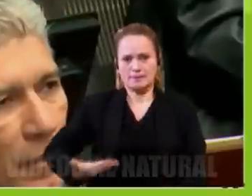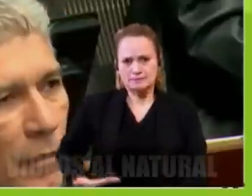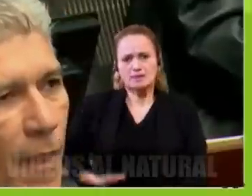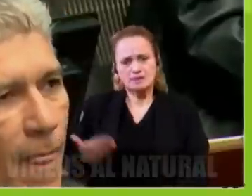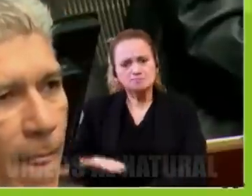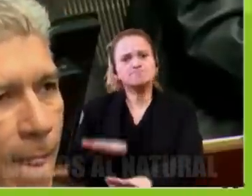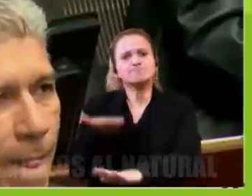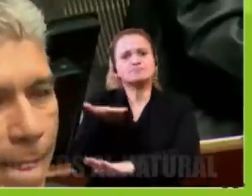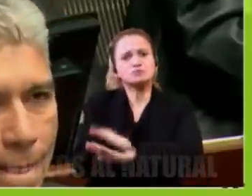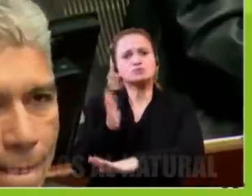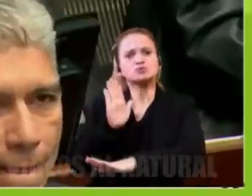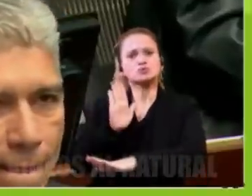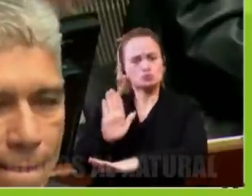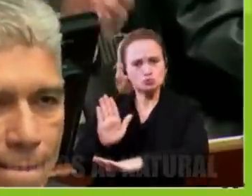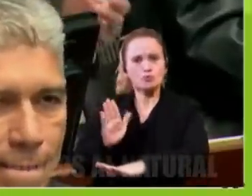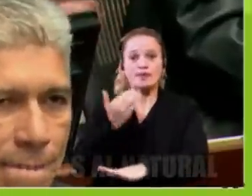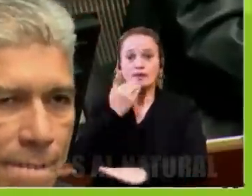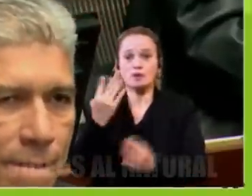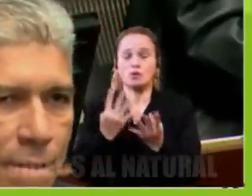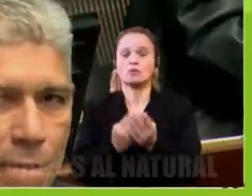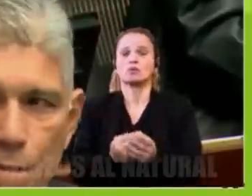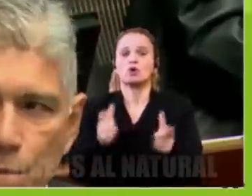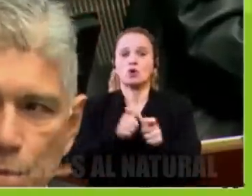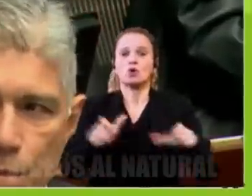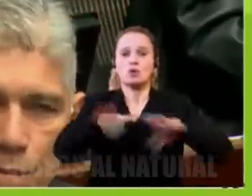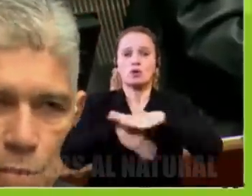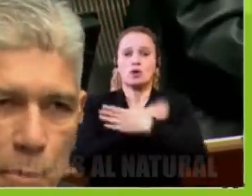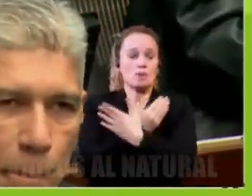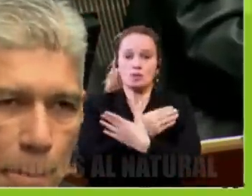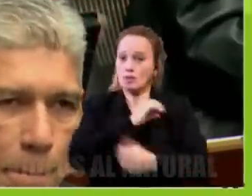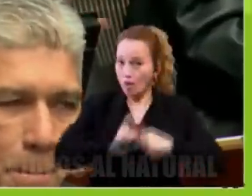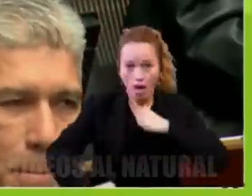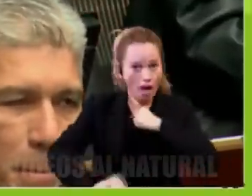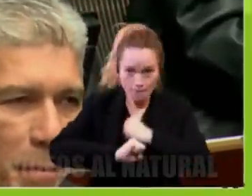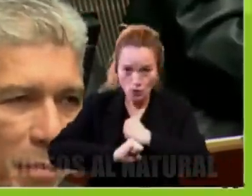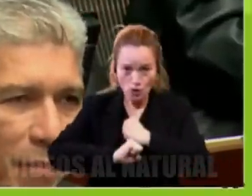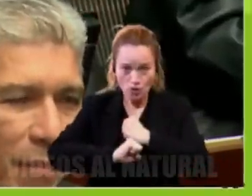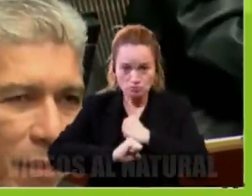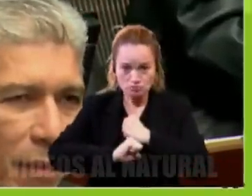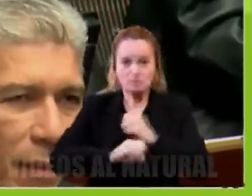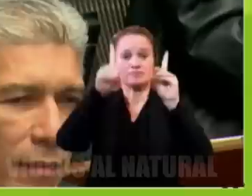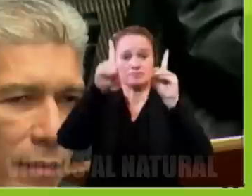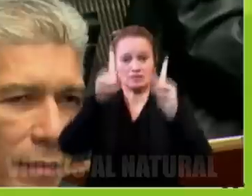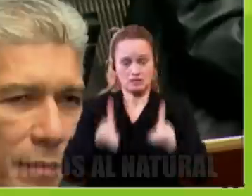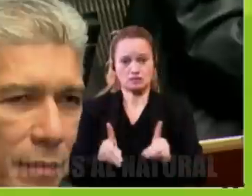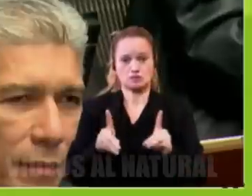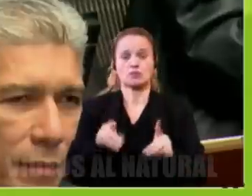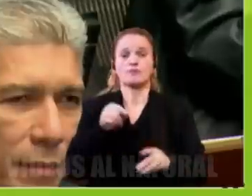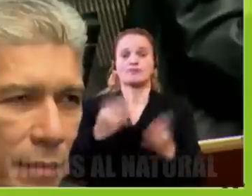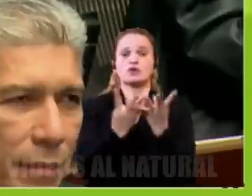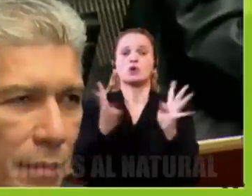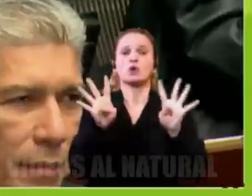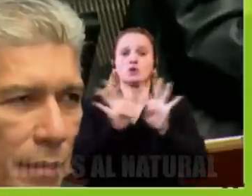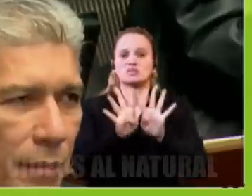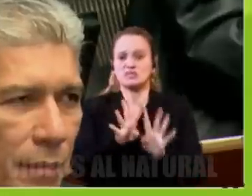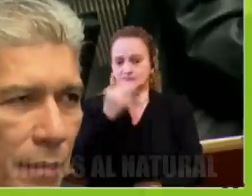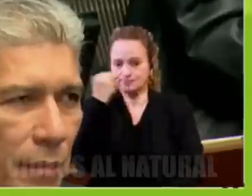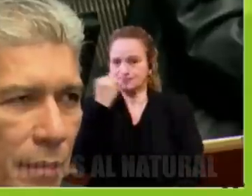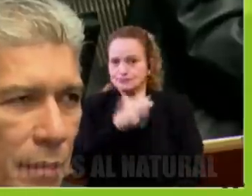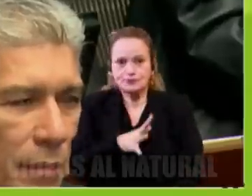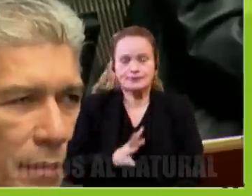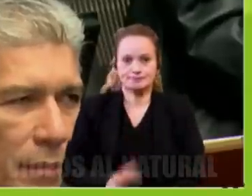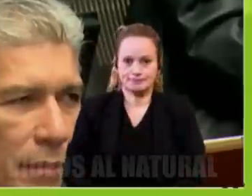que está planteando que si el Congreso no le camina en la forma que él desea, ese es un Congreso